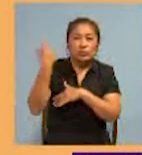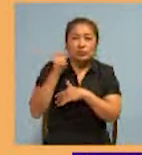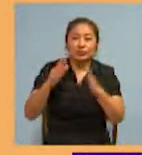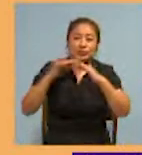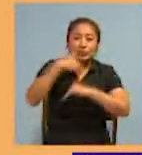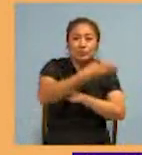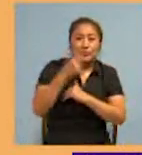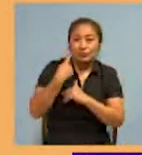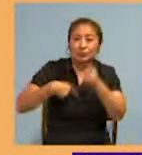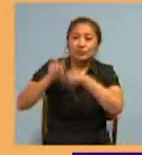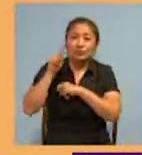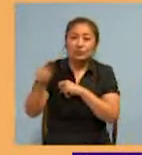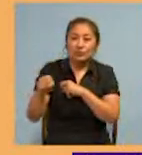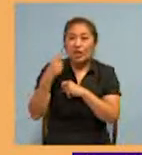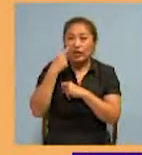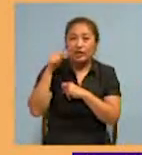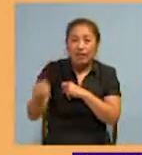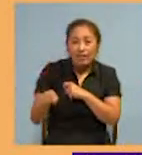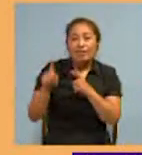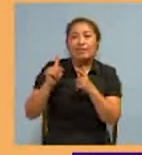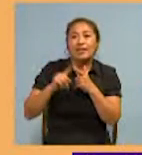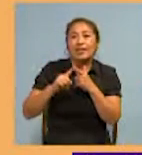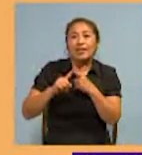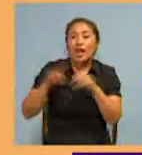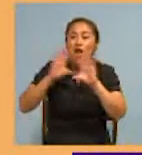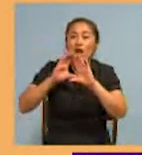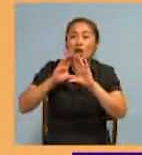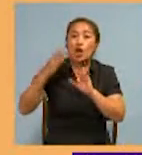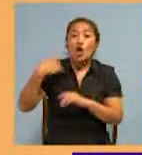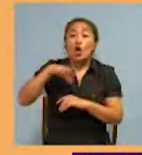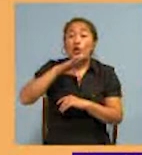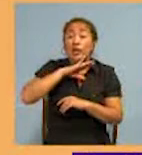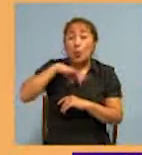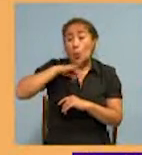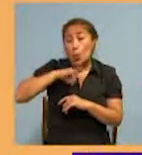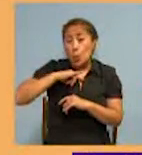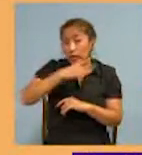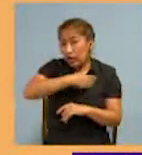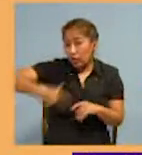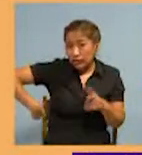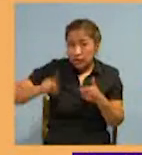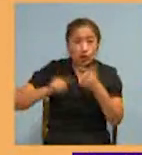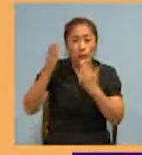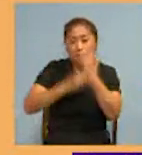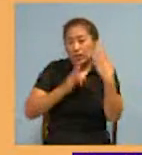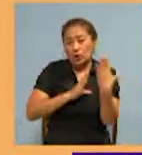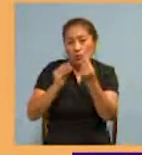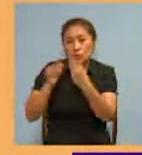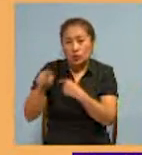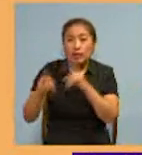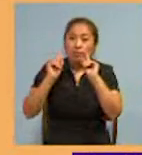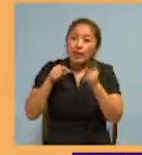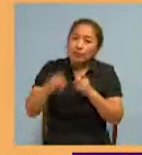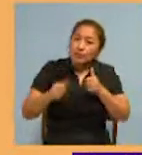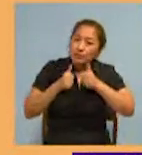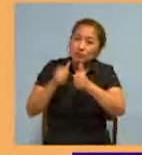vecinos pero del intendente municipal del gobierno de la provincia a través de toda el área yo creo que todos los ministerios montados presentes y también del